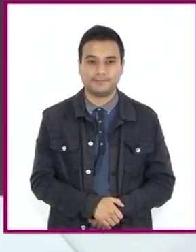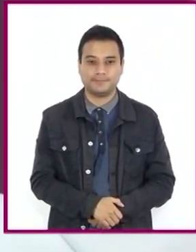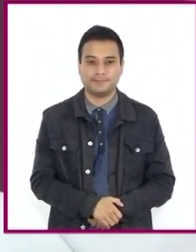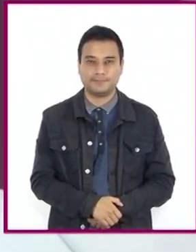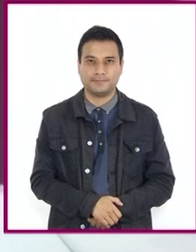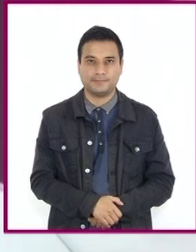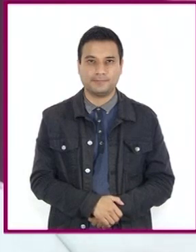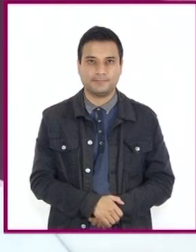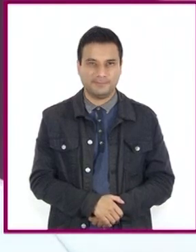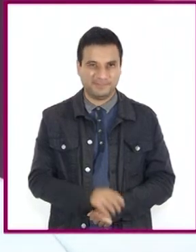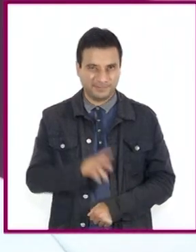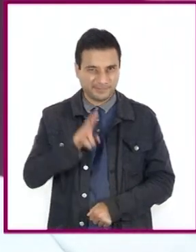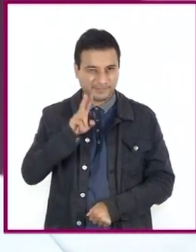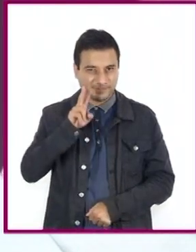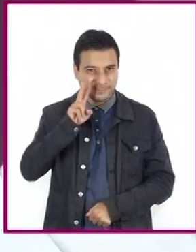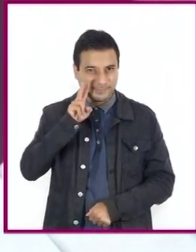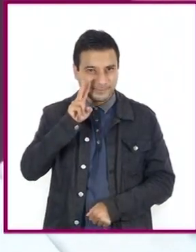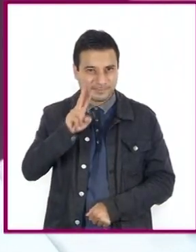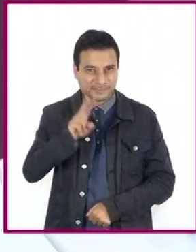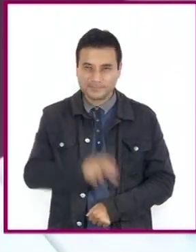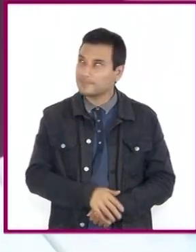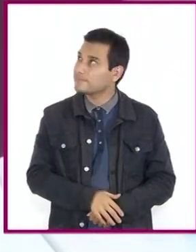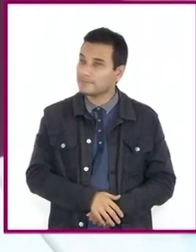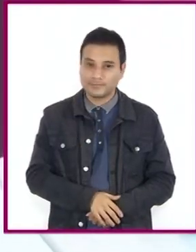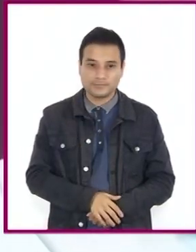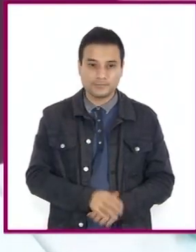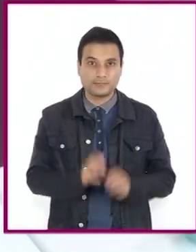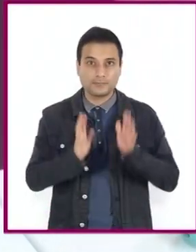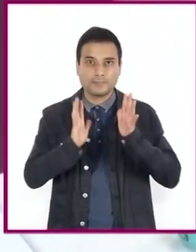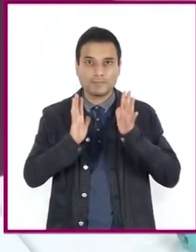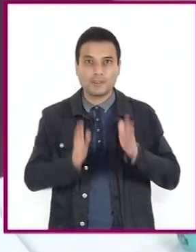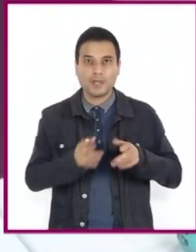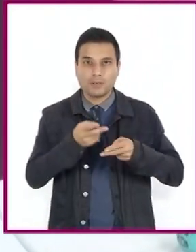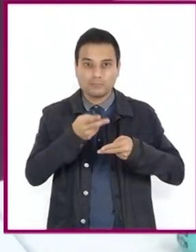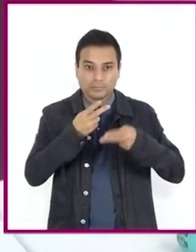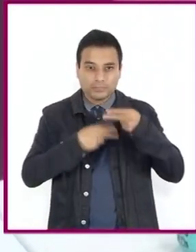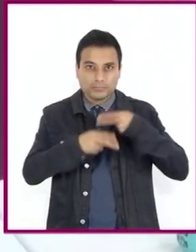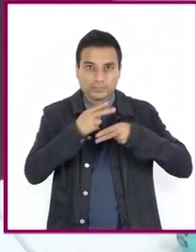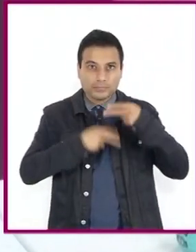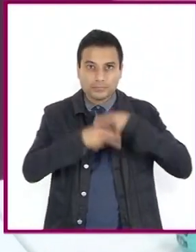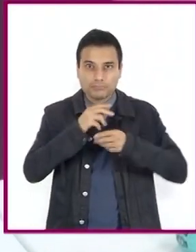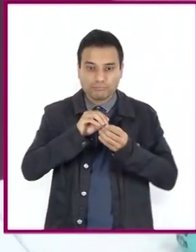Pueden observar que está ocurriendo una reacción.